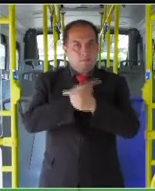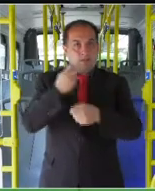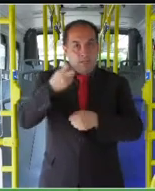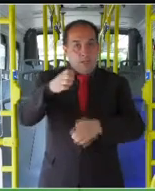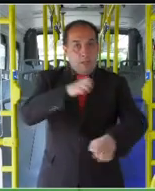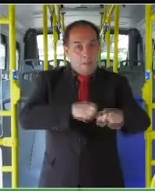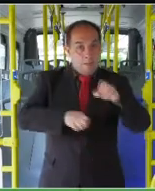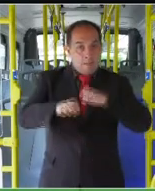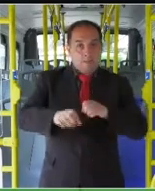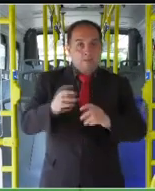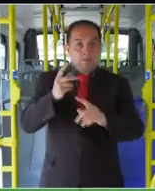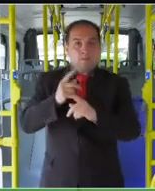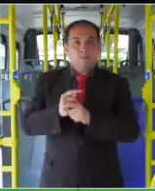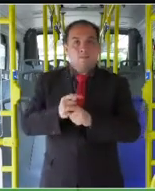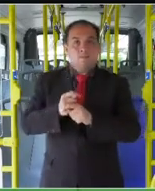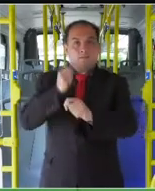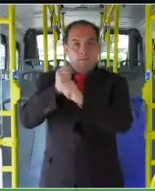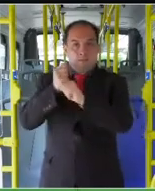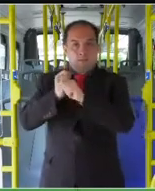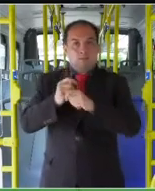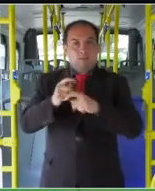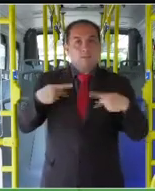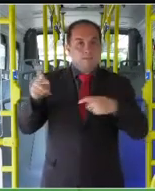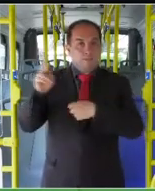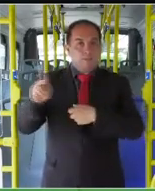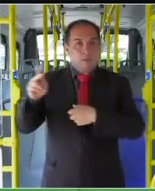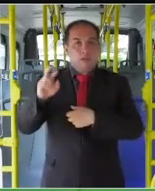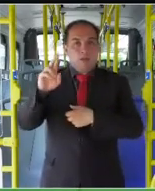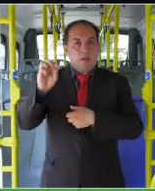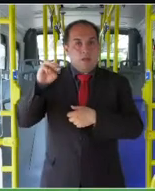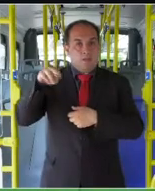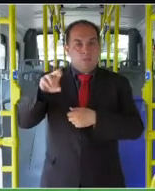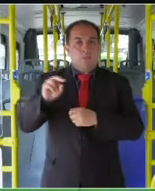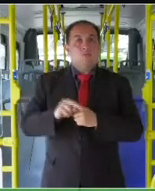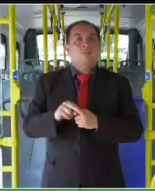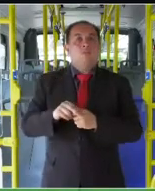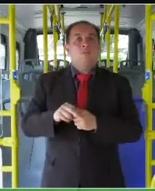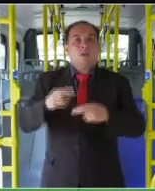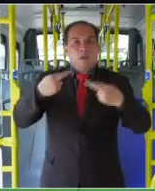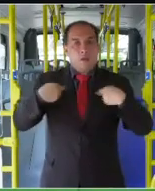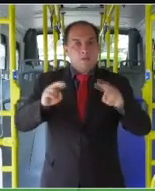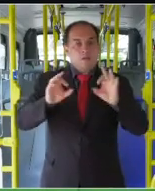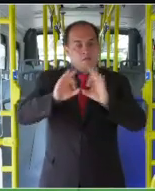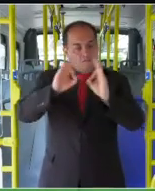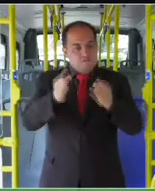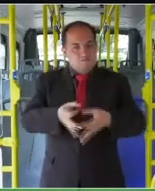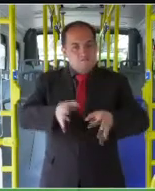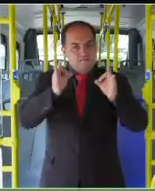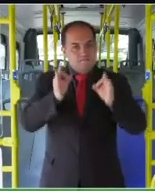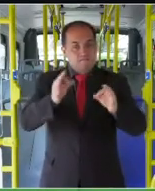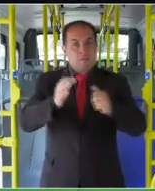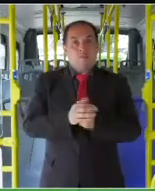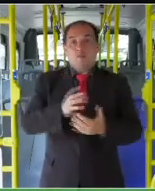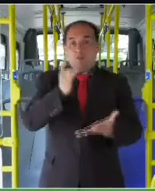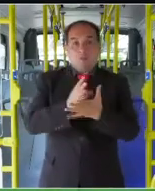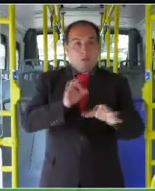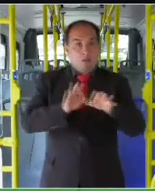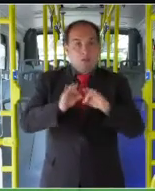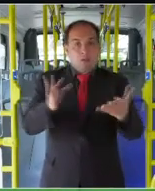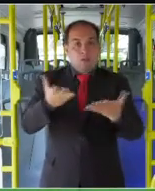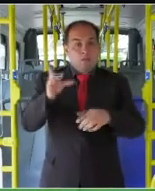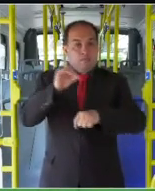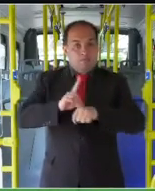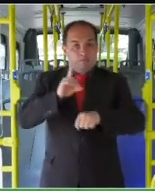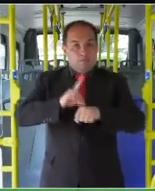de la red de transporte de pasajeros y que Ramón la representa de una manera extraordinaria, no solamente en el trabajo que se